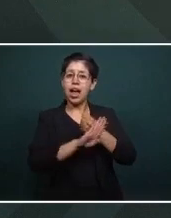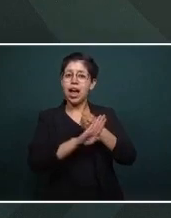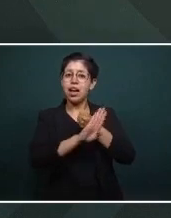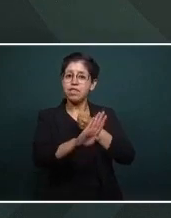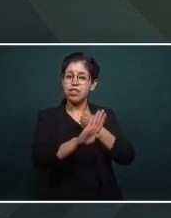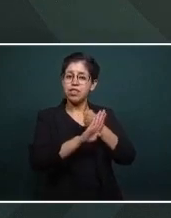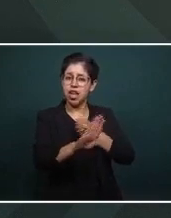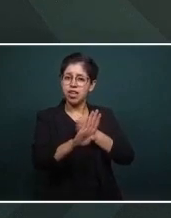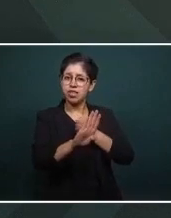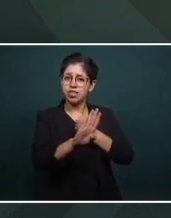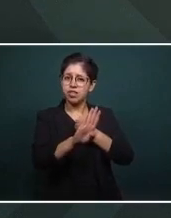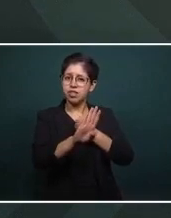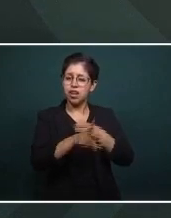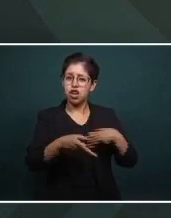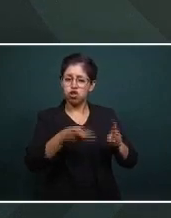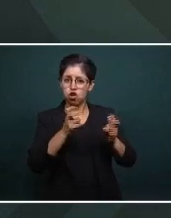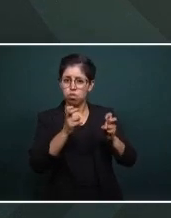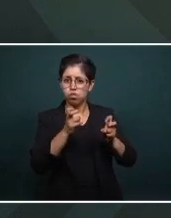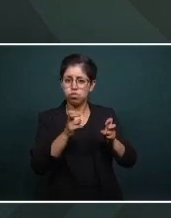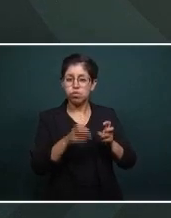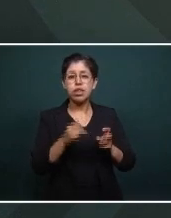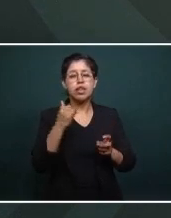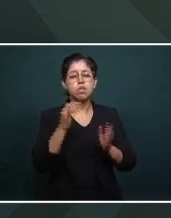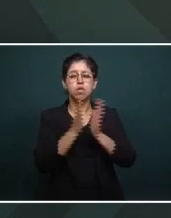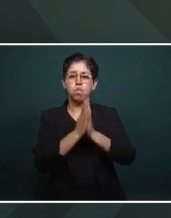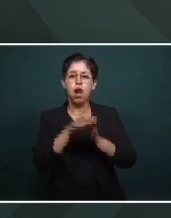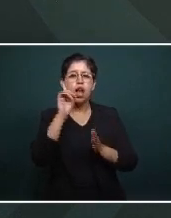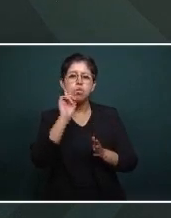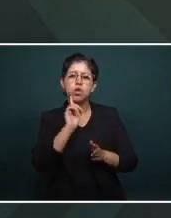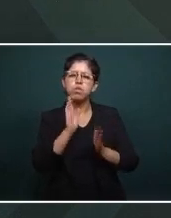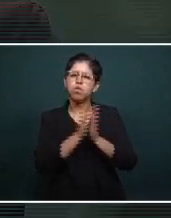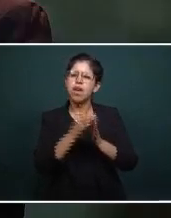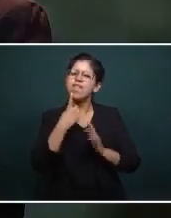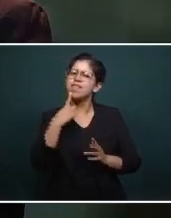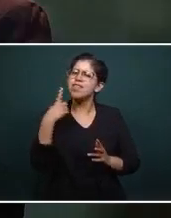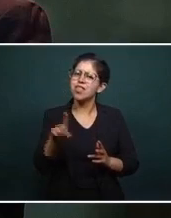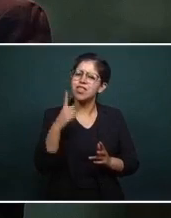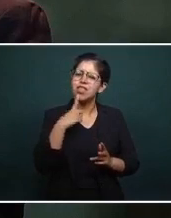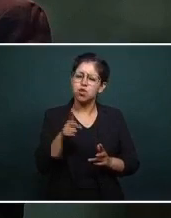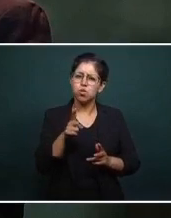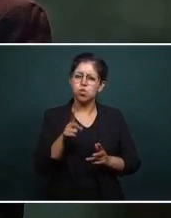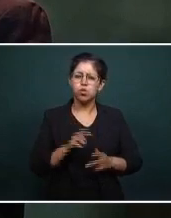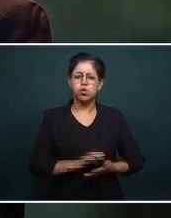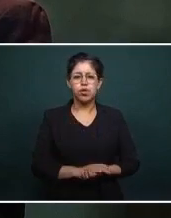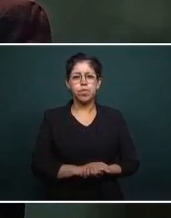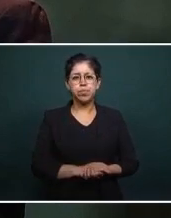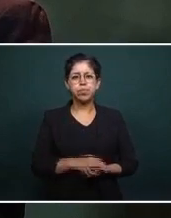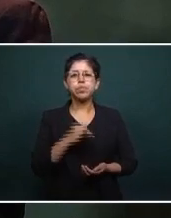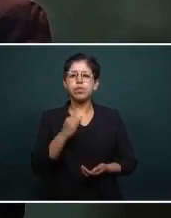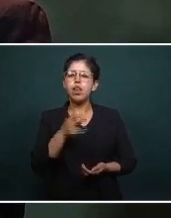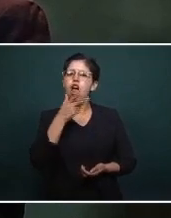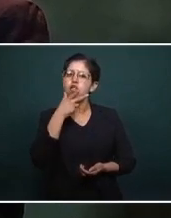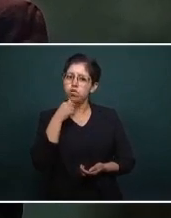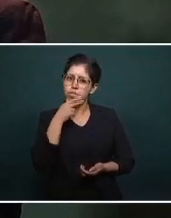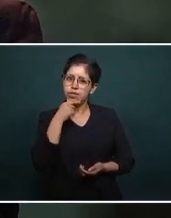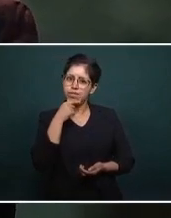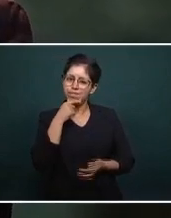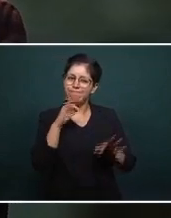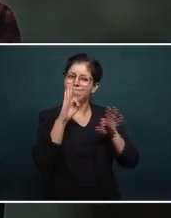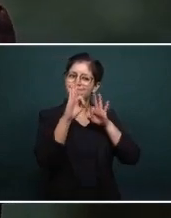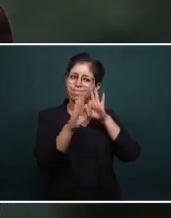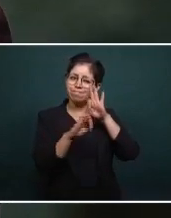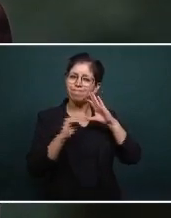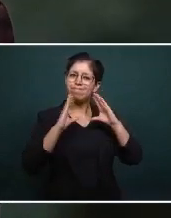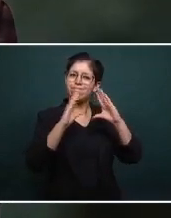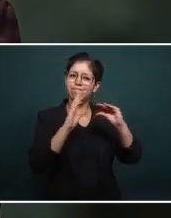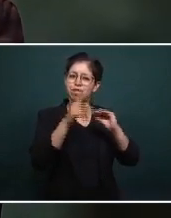la denuncia por parte de las mujeres en cuanto a la violencia y por sensibilizar y concientizar a los hombres en cuanto al respeto a las